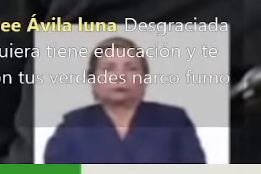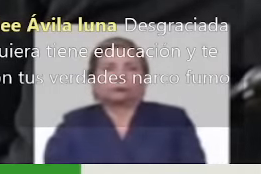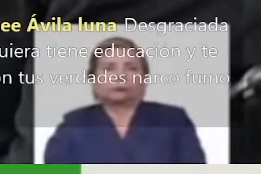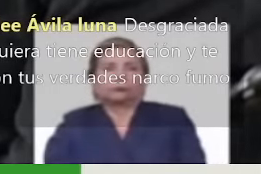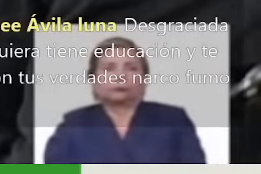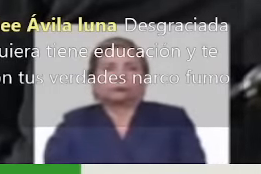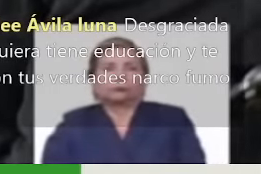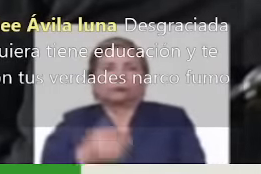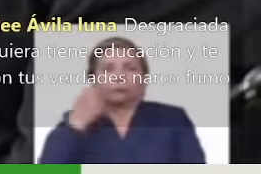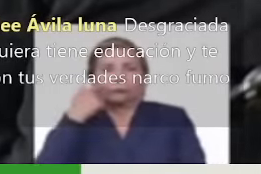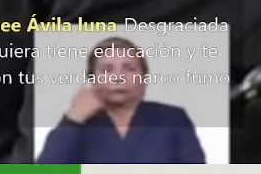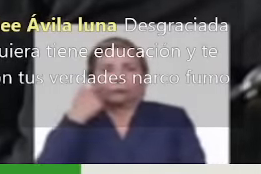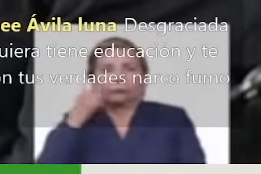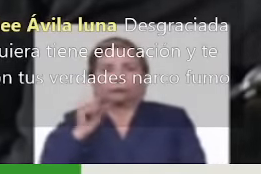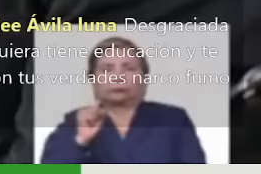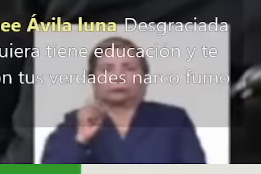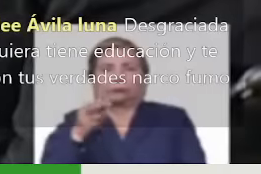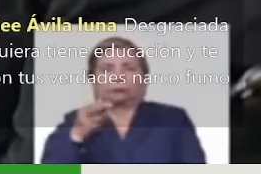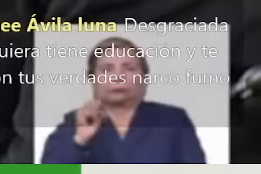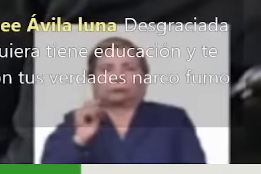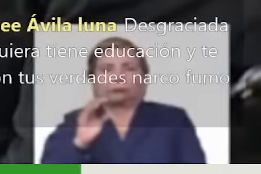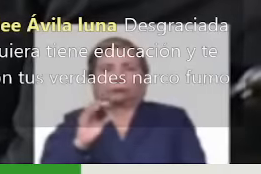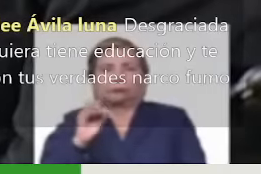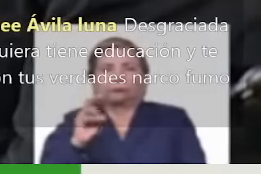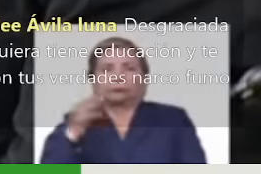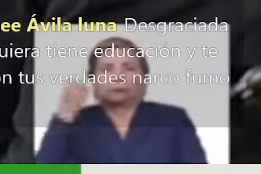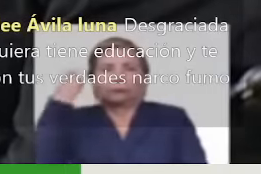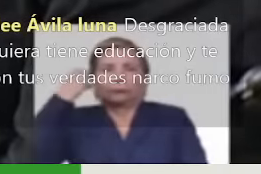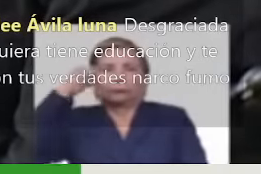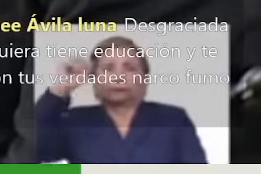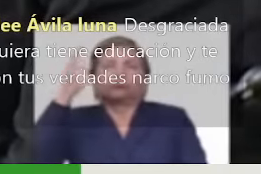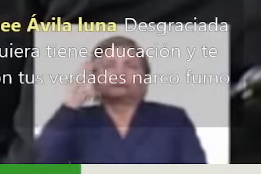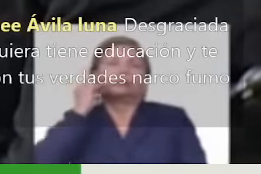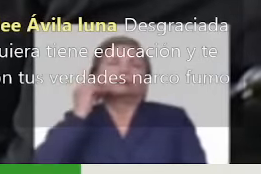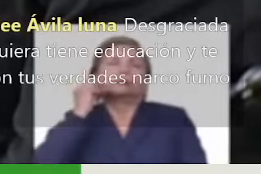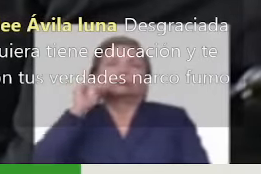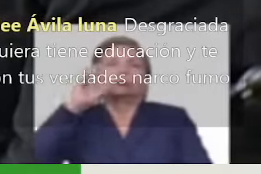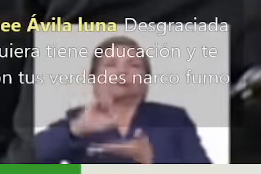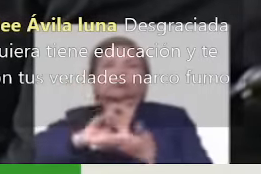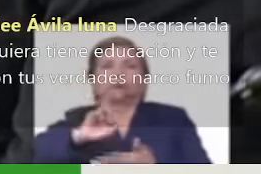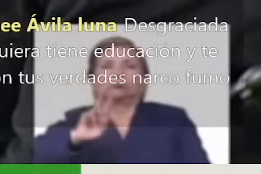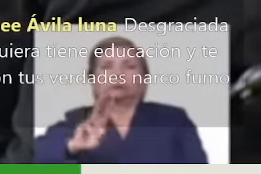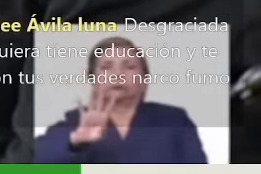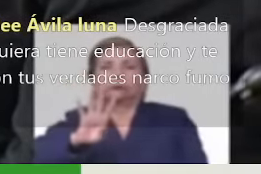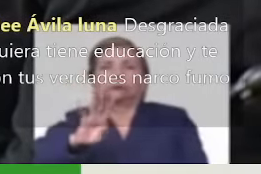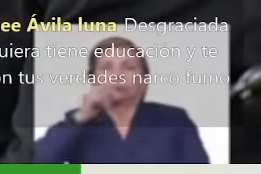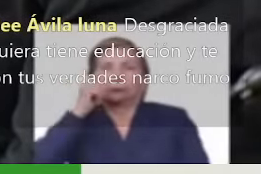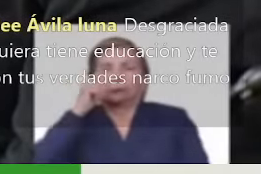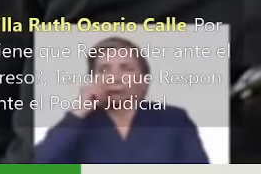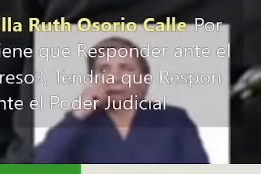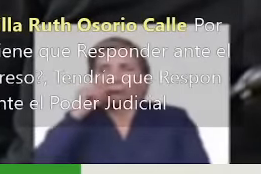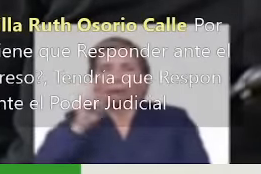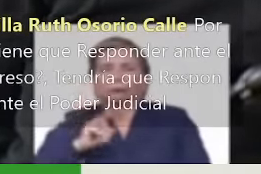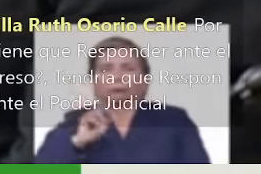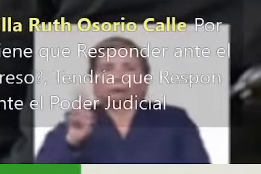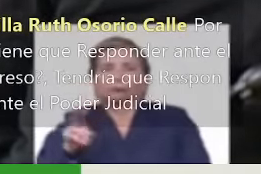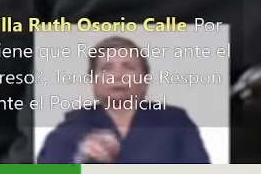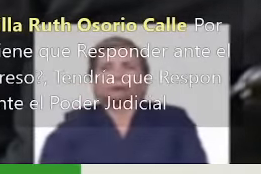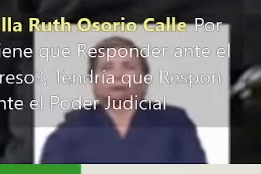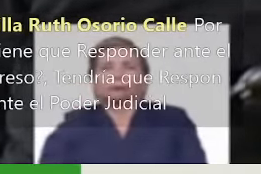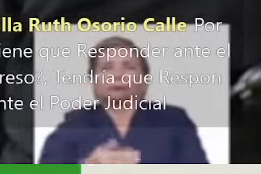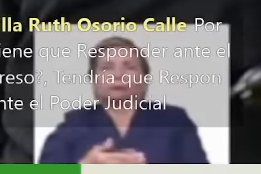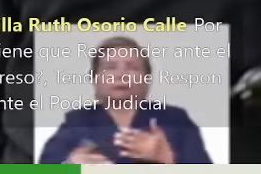Señor Chimabukuro, usted realizó un viaje de Chiclayo a Lima el 24 de junio de 2022